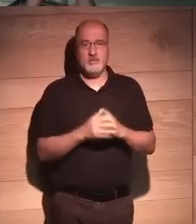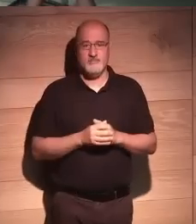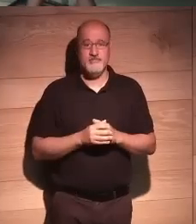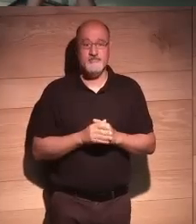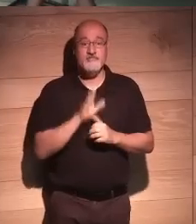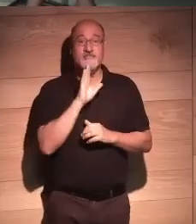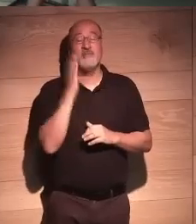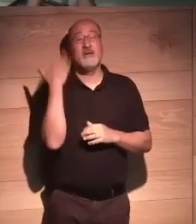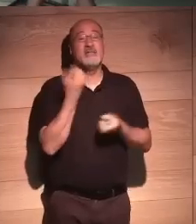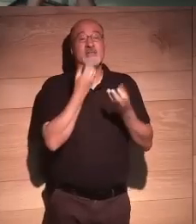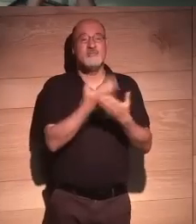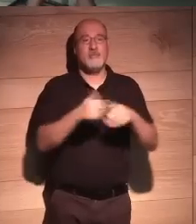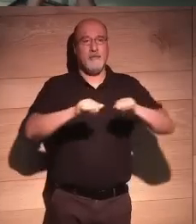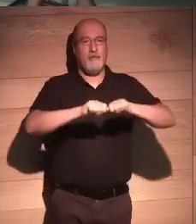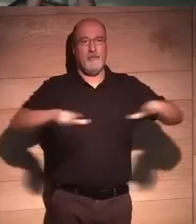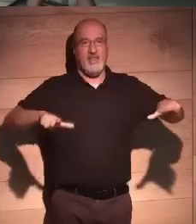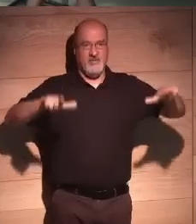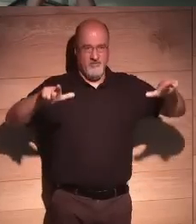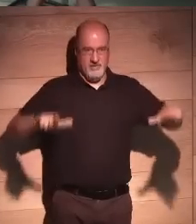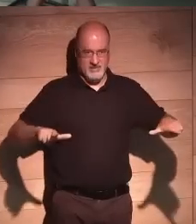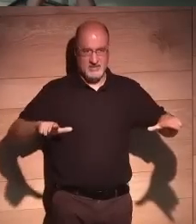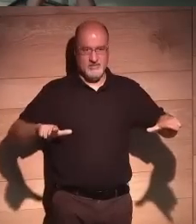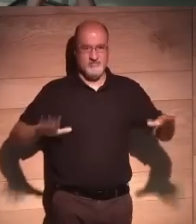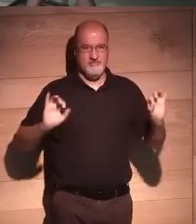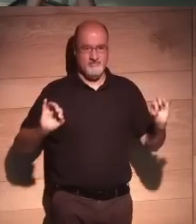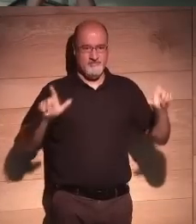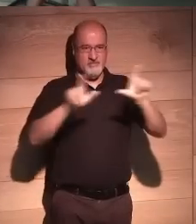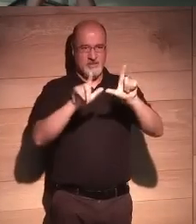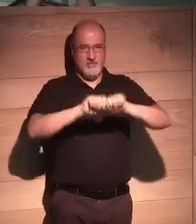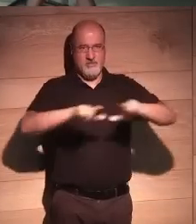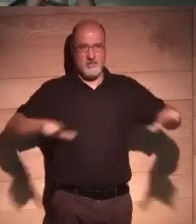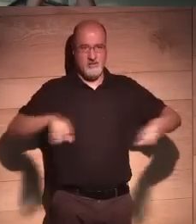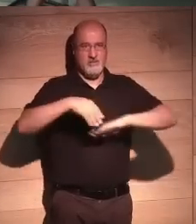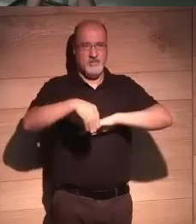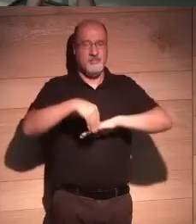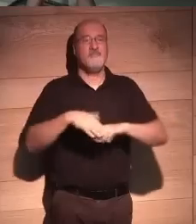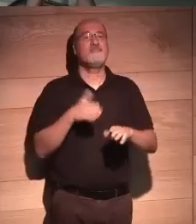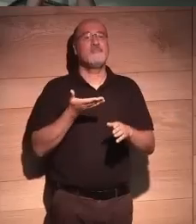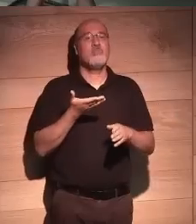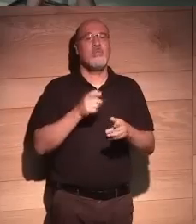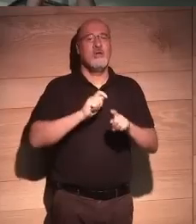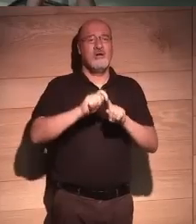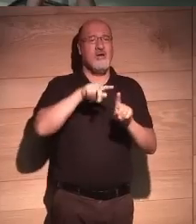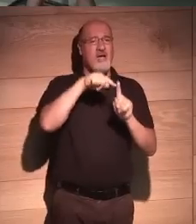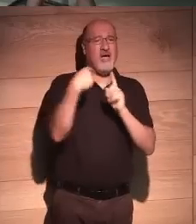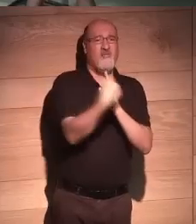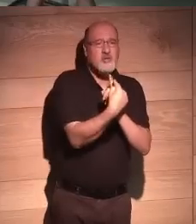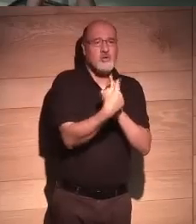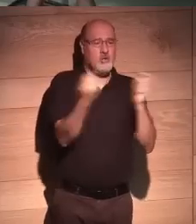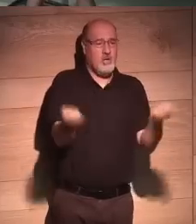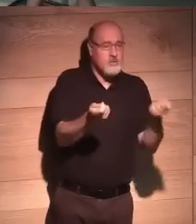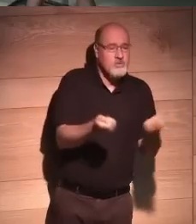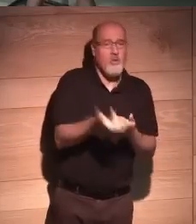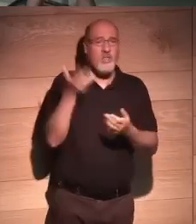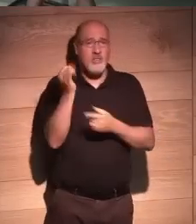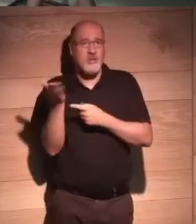Bueno, antes habéis hablado de las plataformas, entonces mi pregunta es que si hay otros factores aparte de anuncios, disponibilidad,